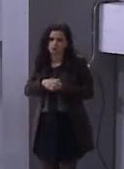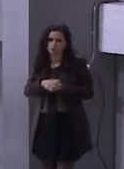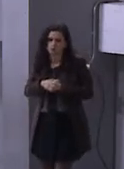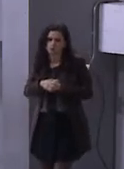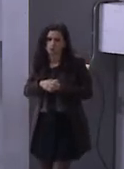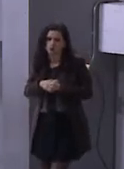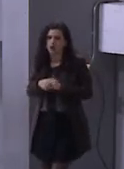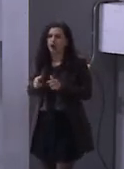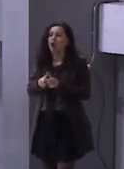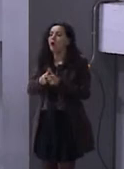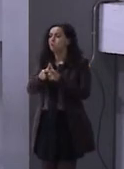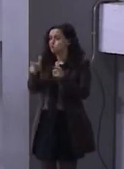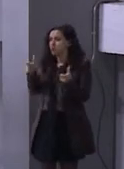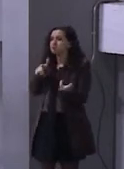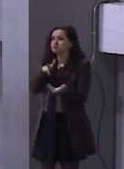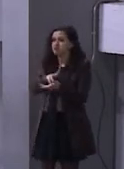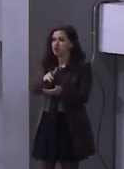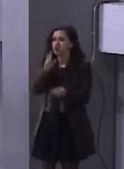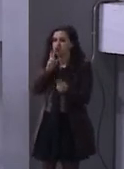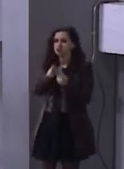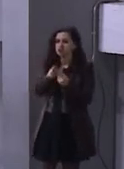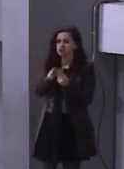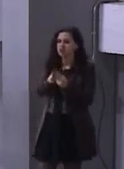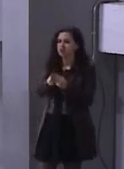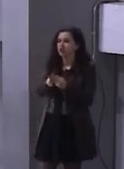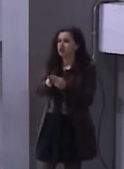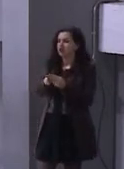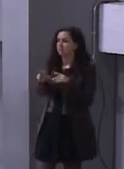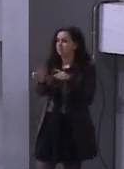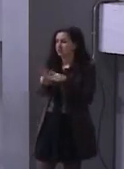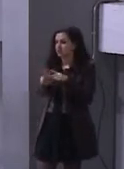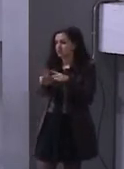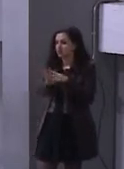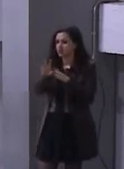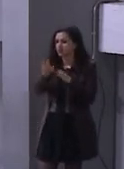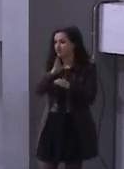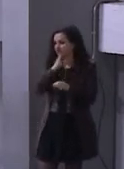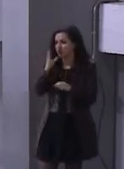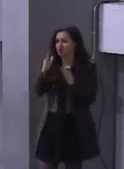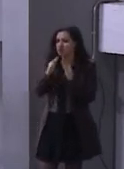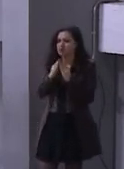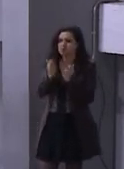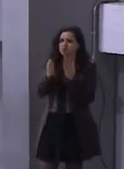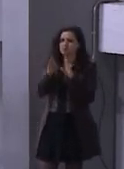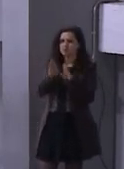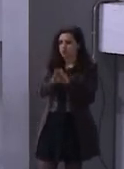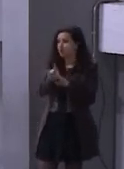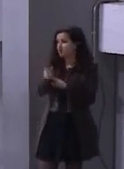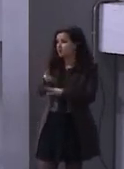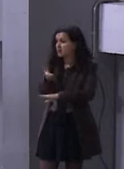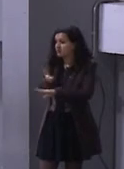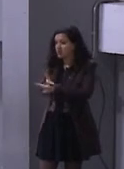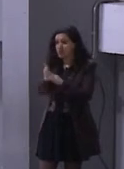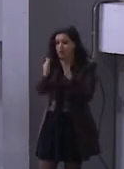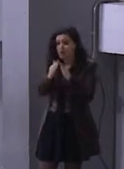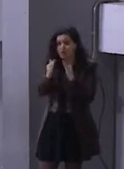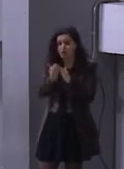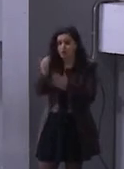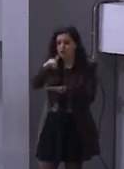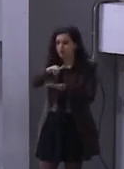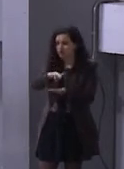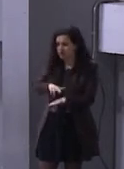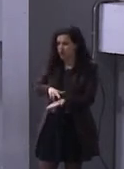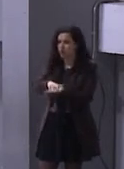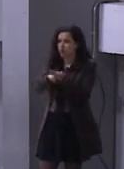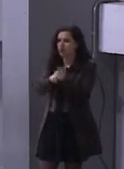Muchos de ustedes han ido a Villeta, la finca que tenemos, hay una casa que está cerrada. Dentro del proyecto se plantea recuperar la casa para